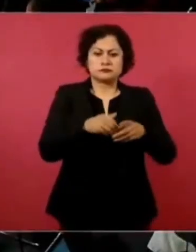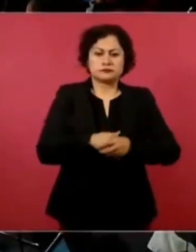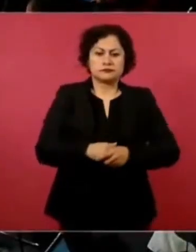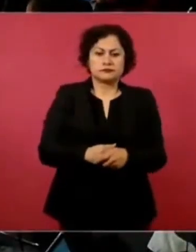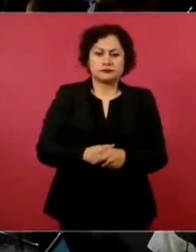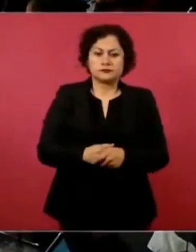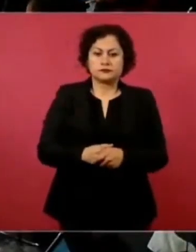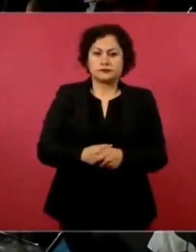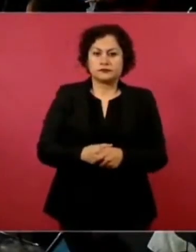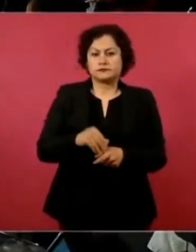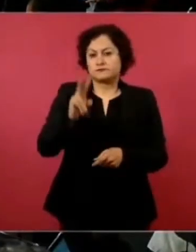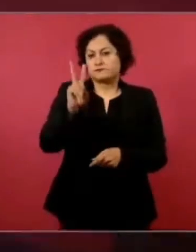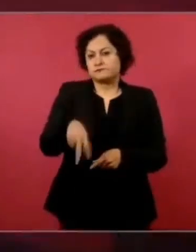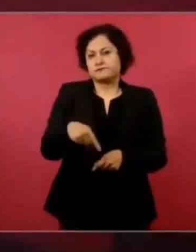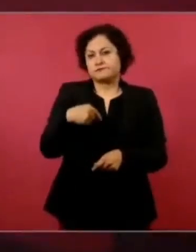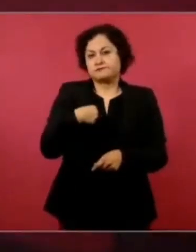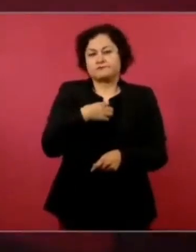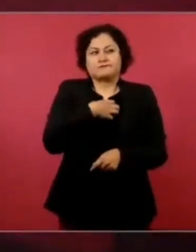Soy muy dichoso.